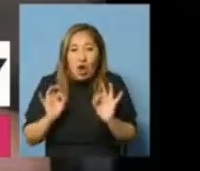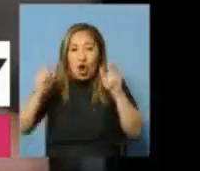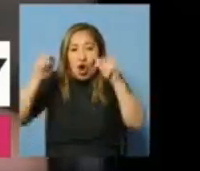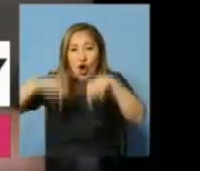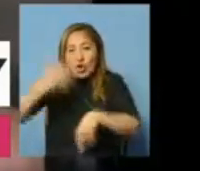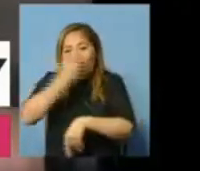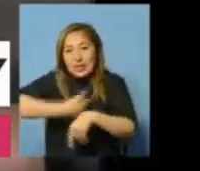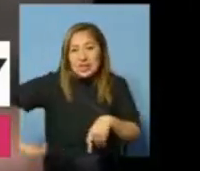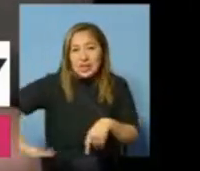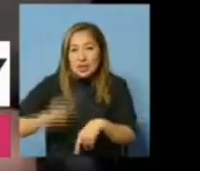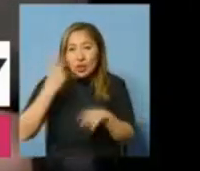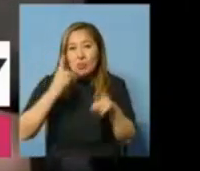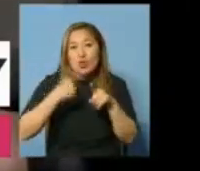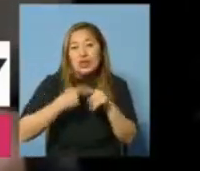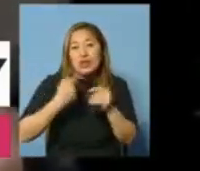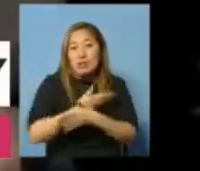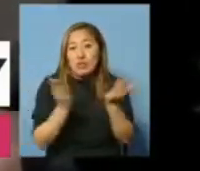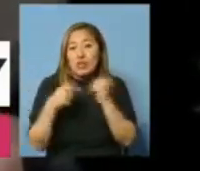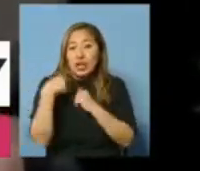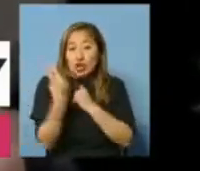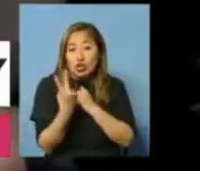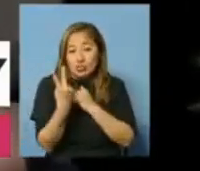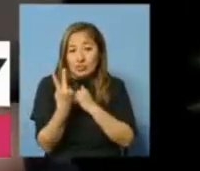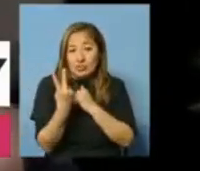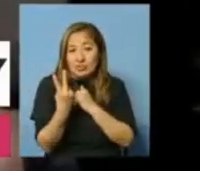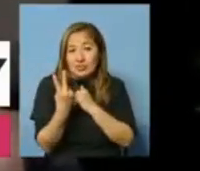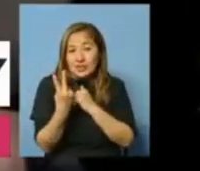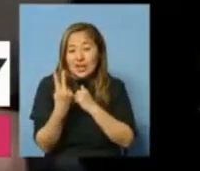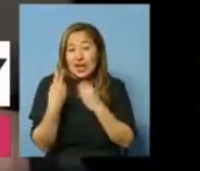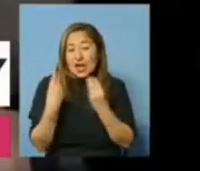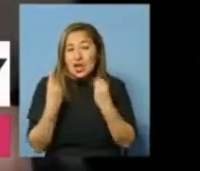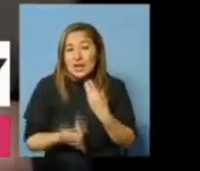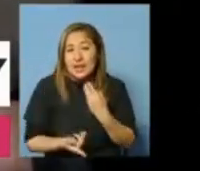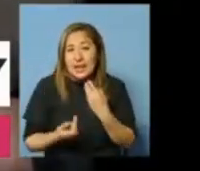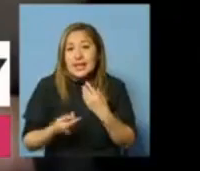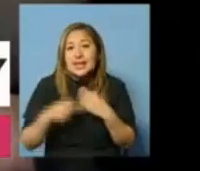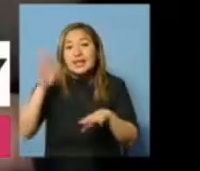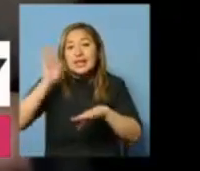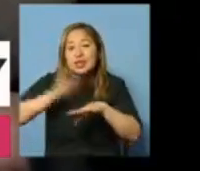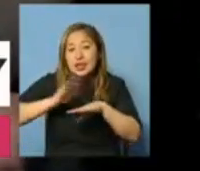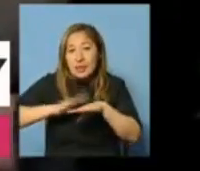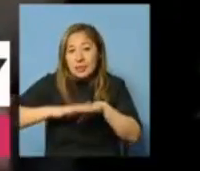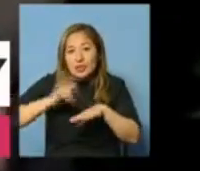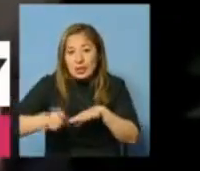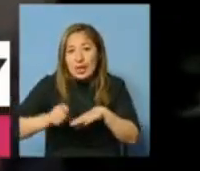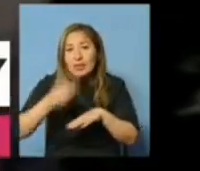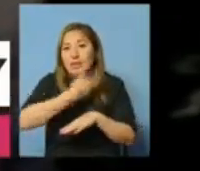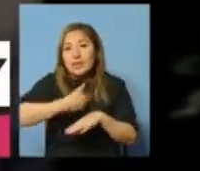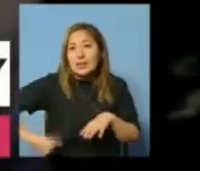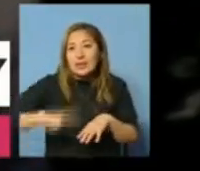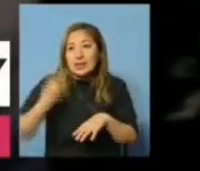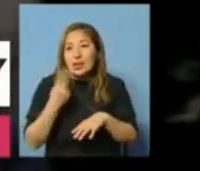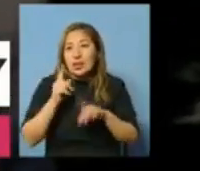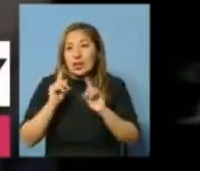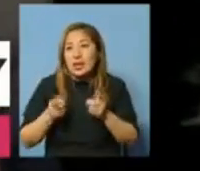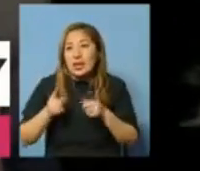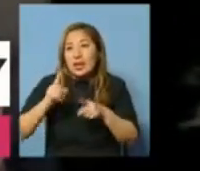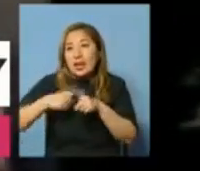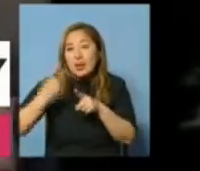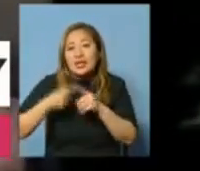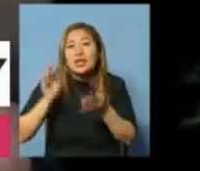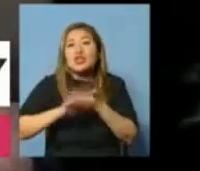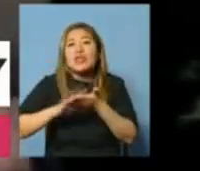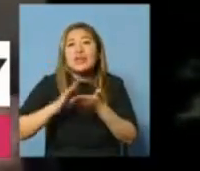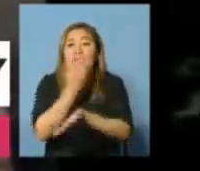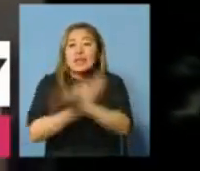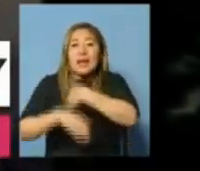la vicepresidencia tiene dos políticas públicas que son conducidas desde la vicepresidencia, la política de discapacidad,